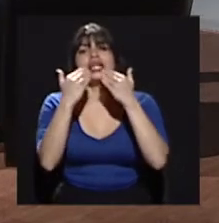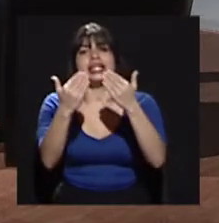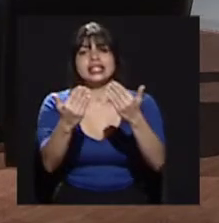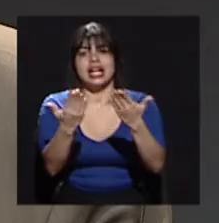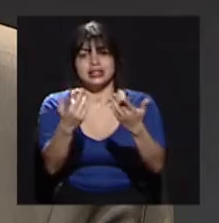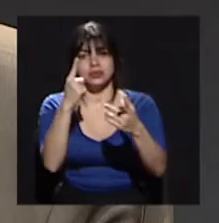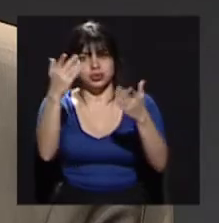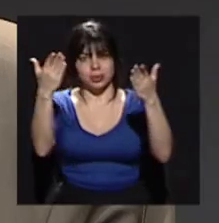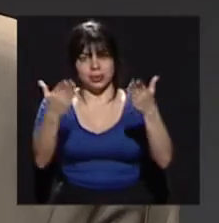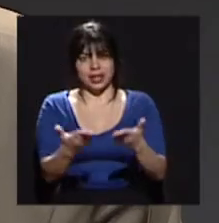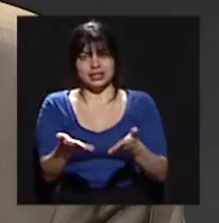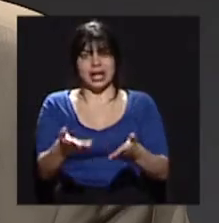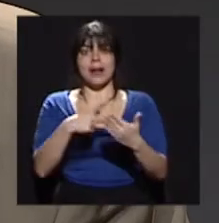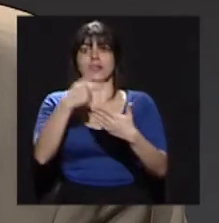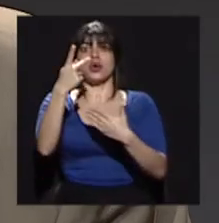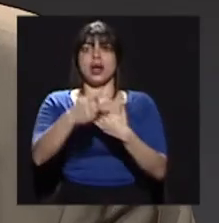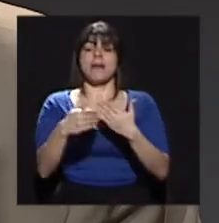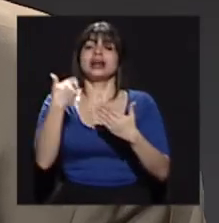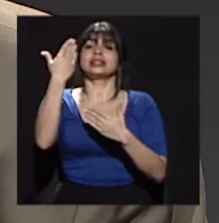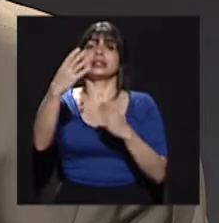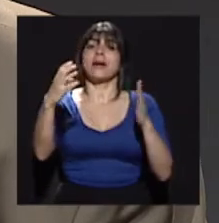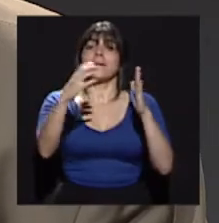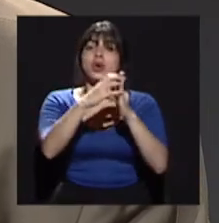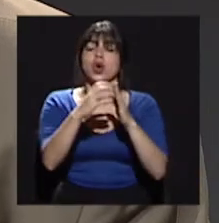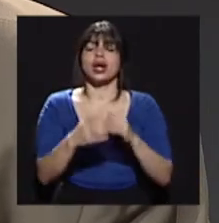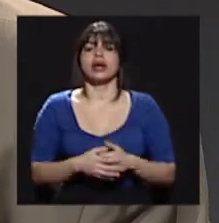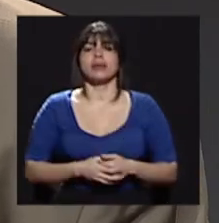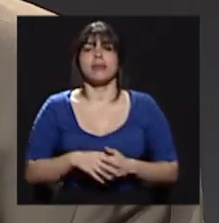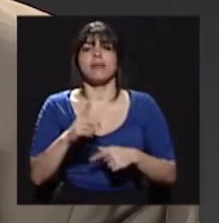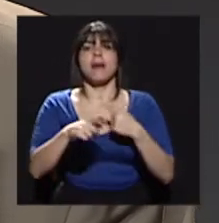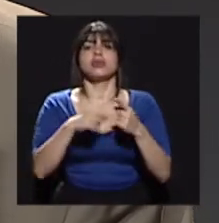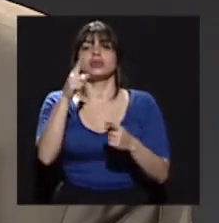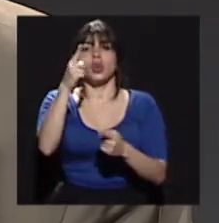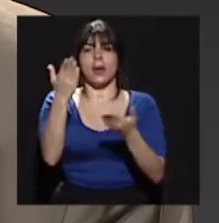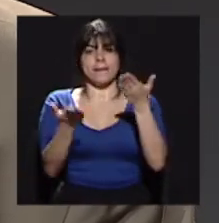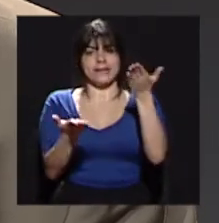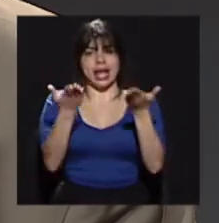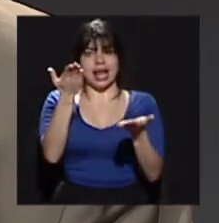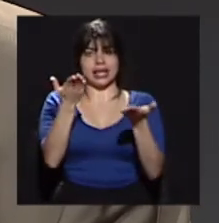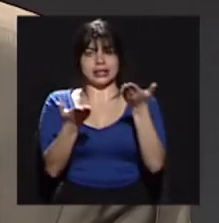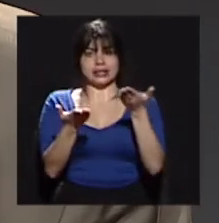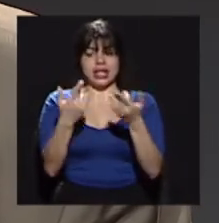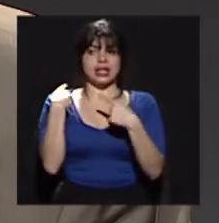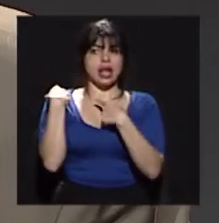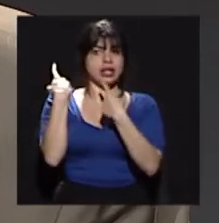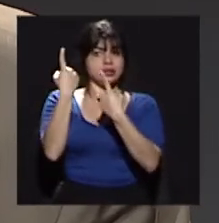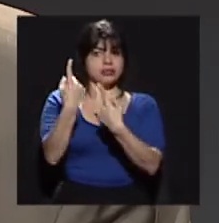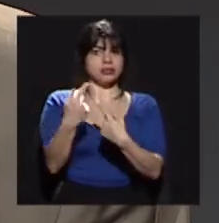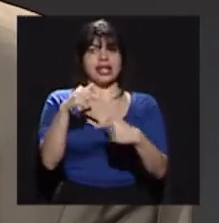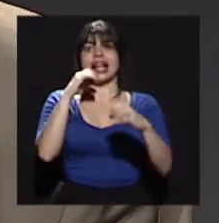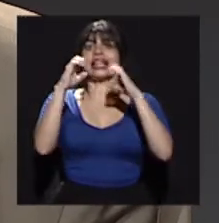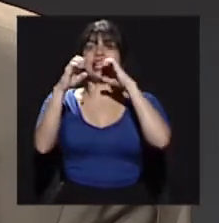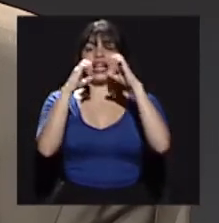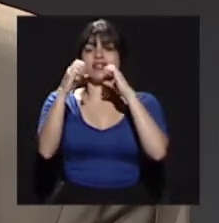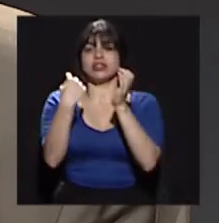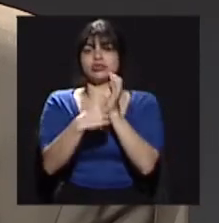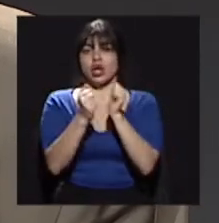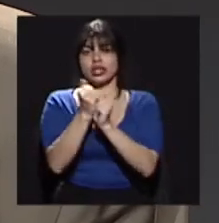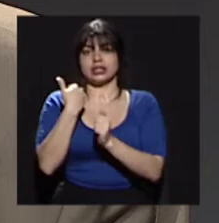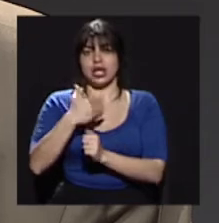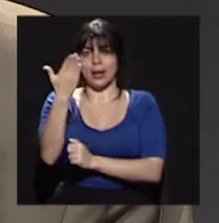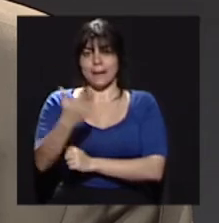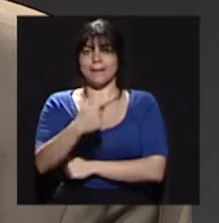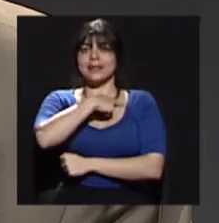muchísimo la presencia aquí en programa del siguiente bloque vamos a ser un balance de lo que ha sido esta entrevista esa cooperación con señor